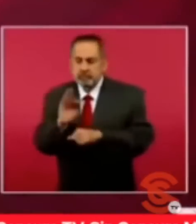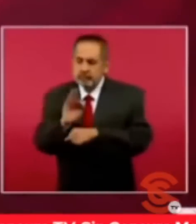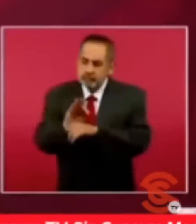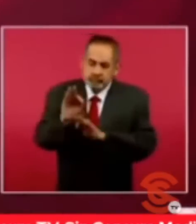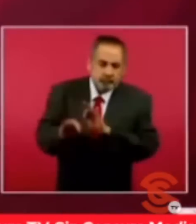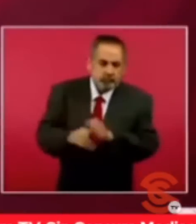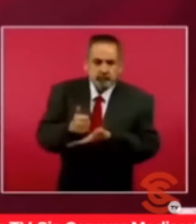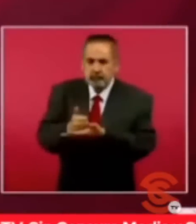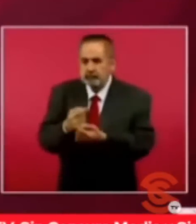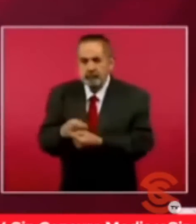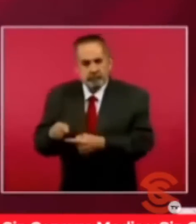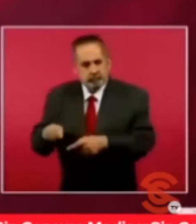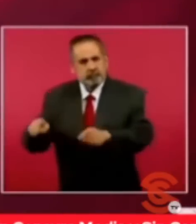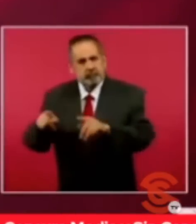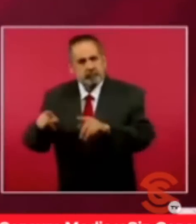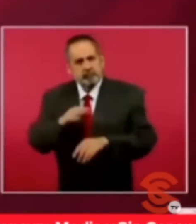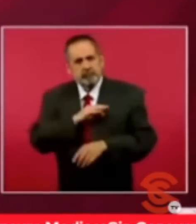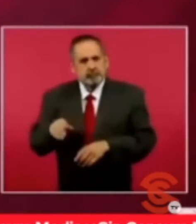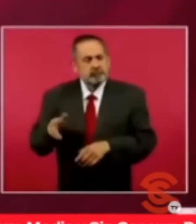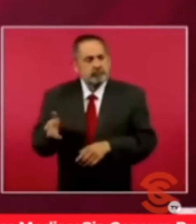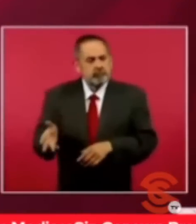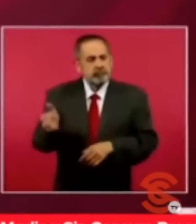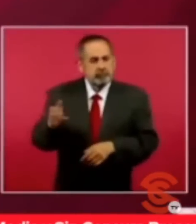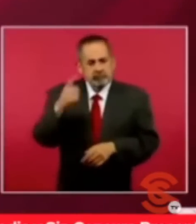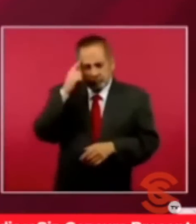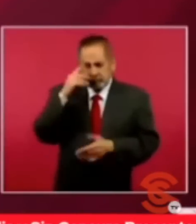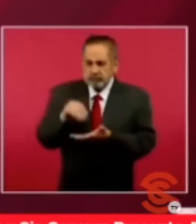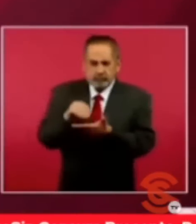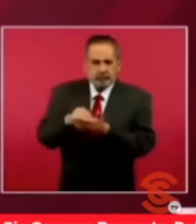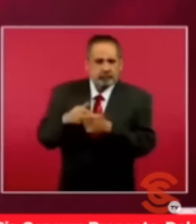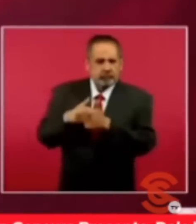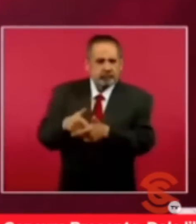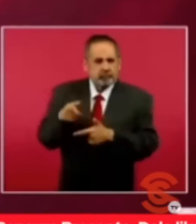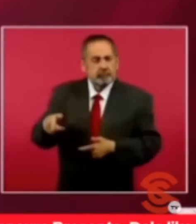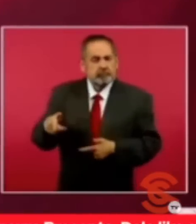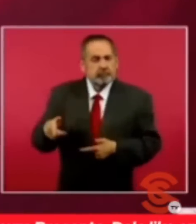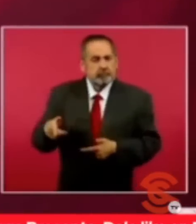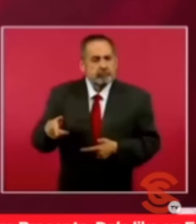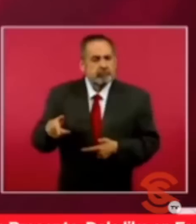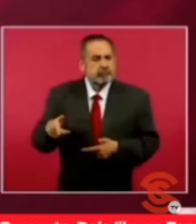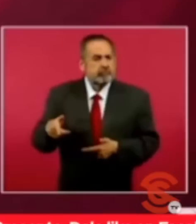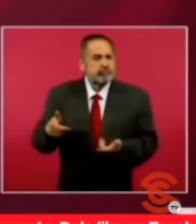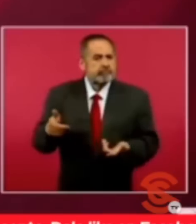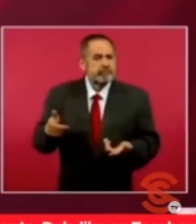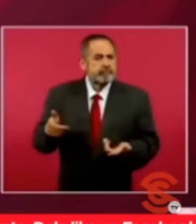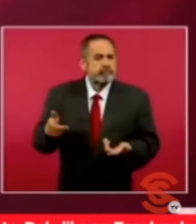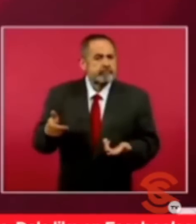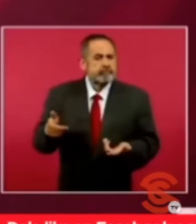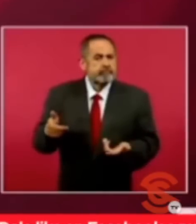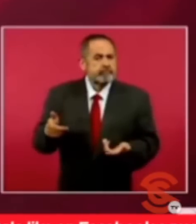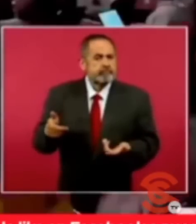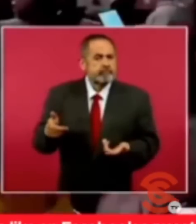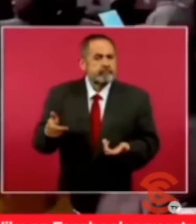el apoyo a los niños para que puedan mantener su